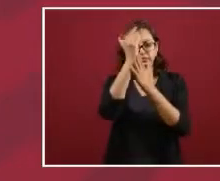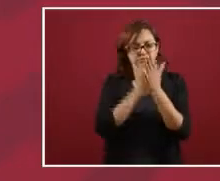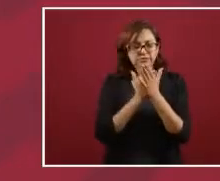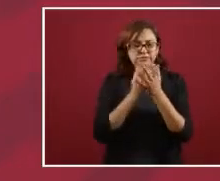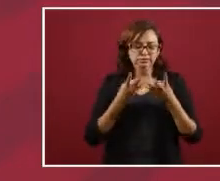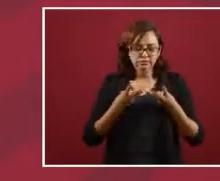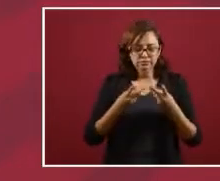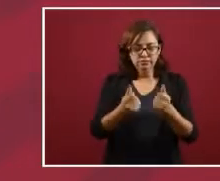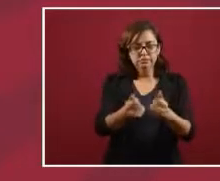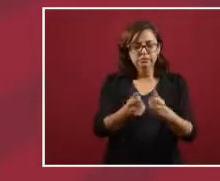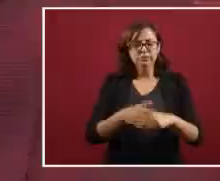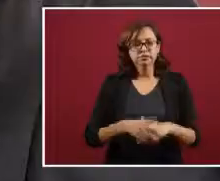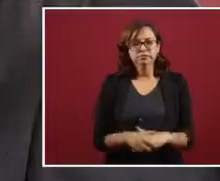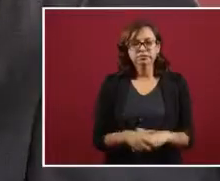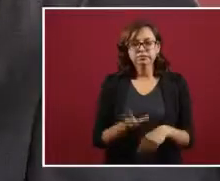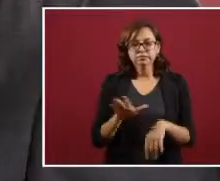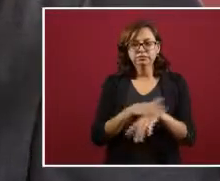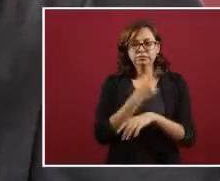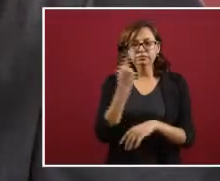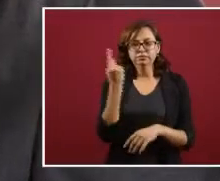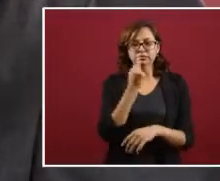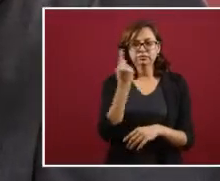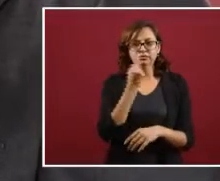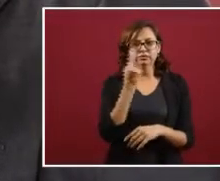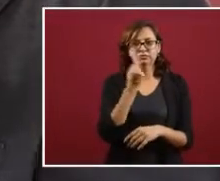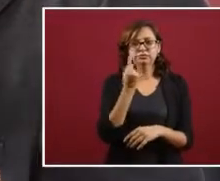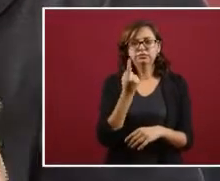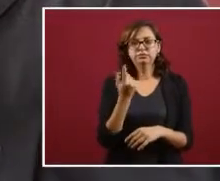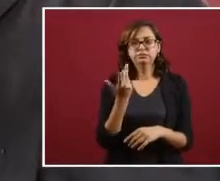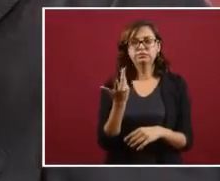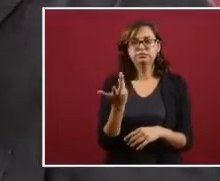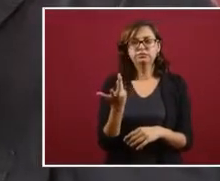costos, porque